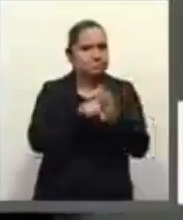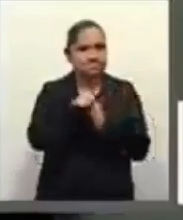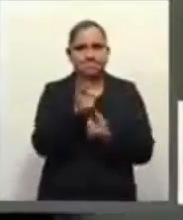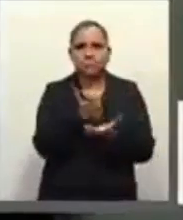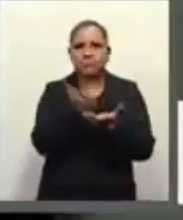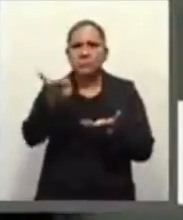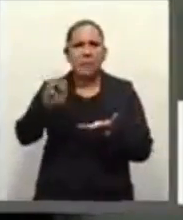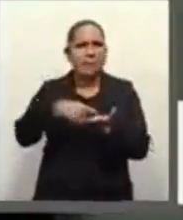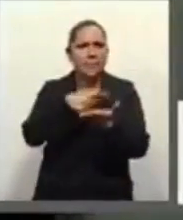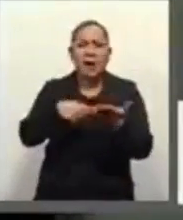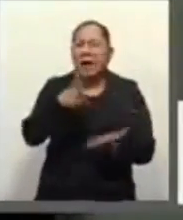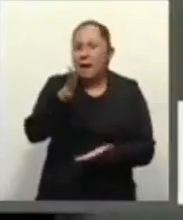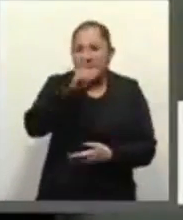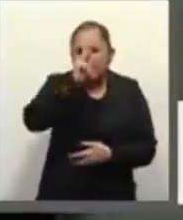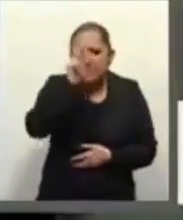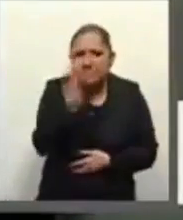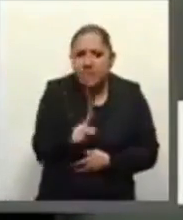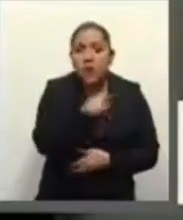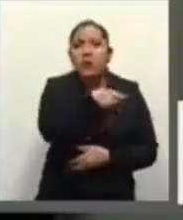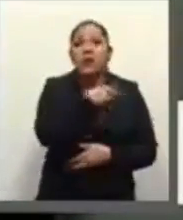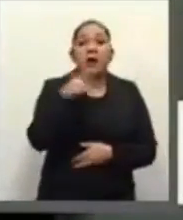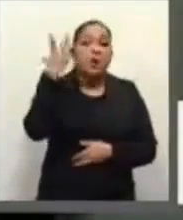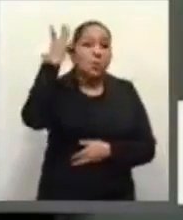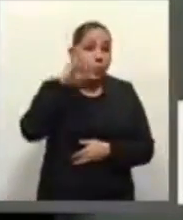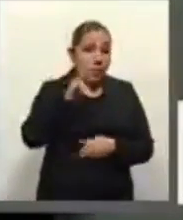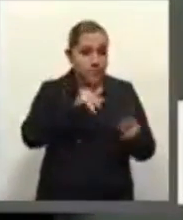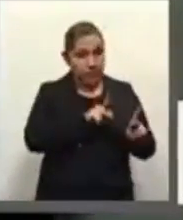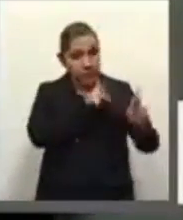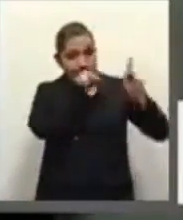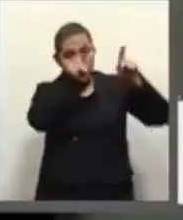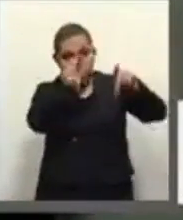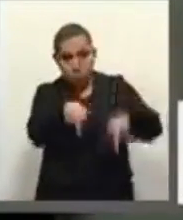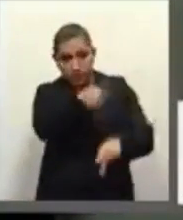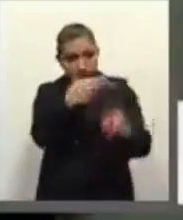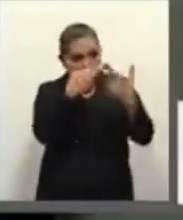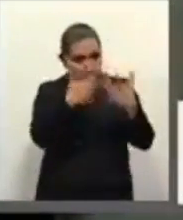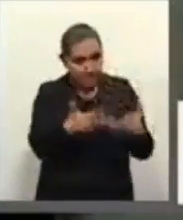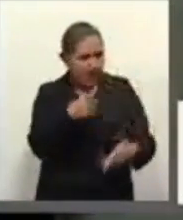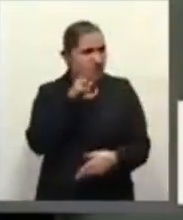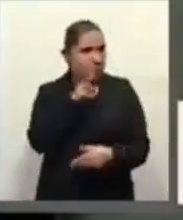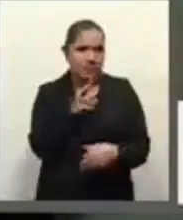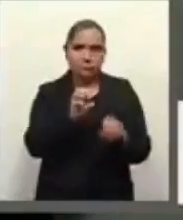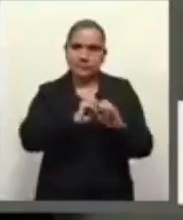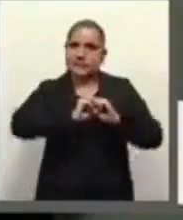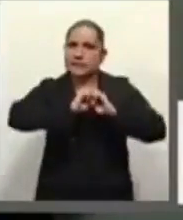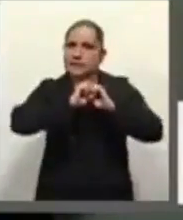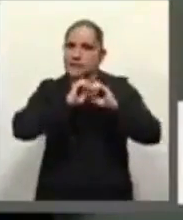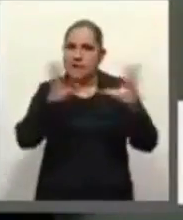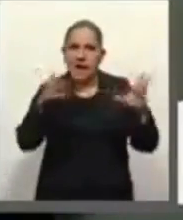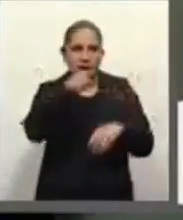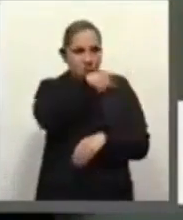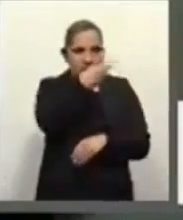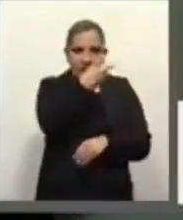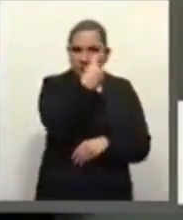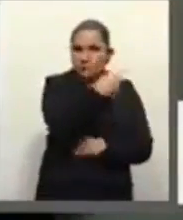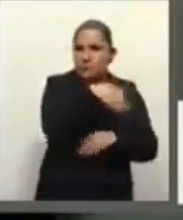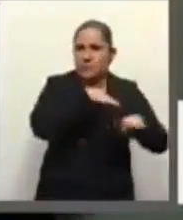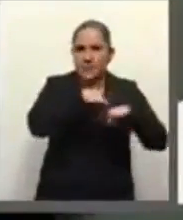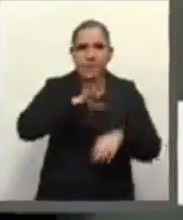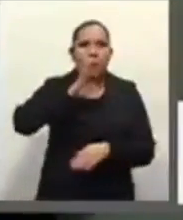socavón del Paso Express de Cuernavaca será el acto de negligencia y cobardía que lo perseguirá por